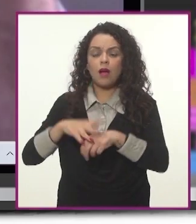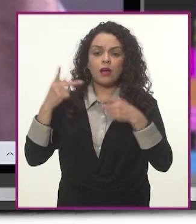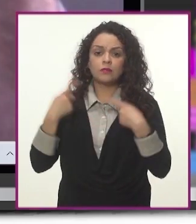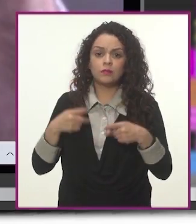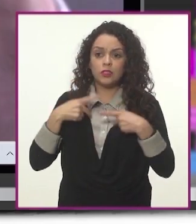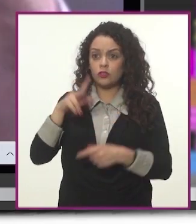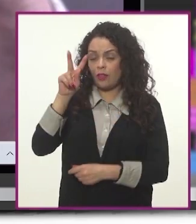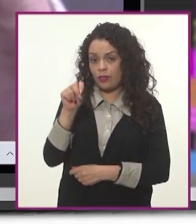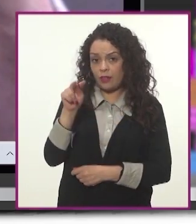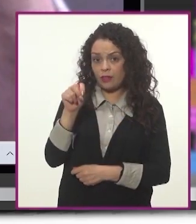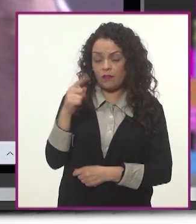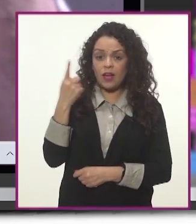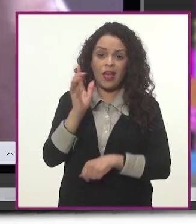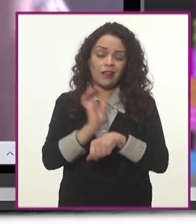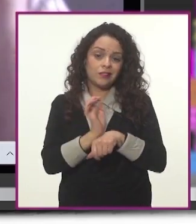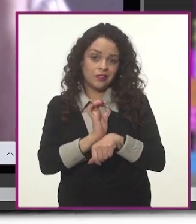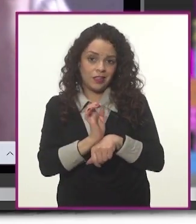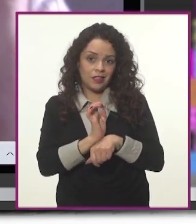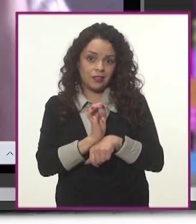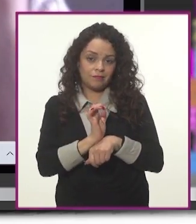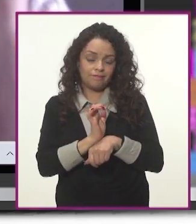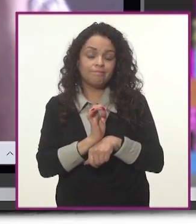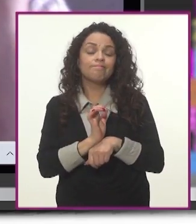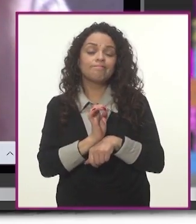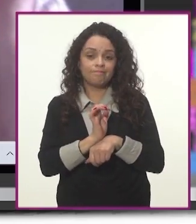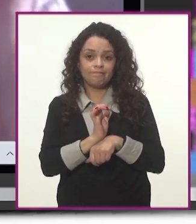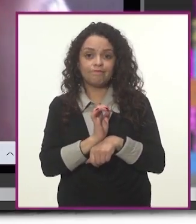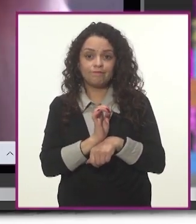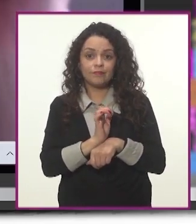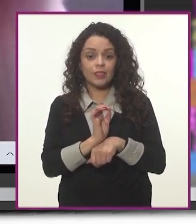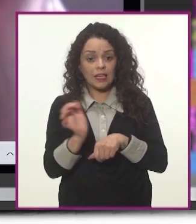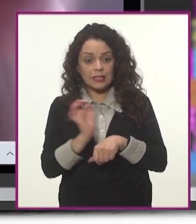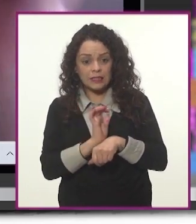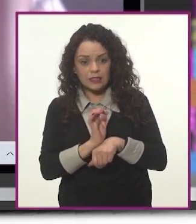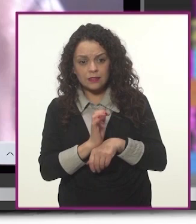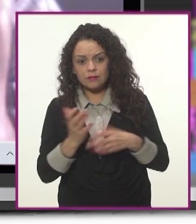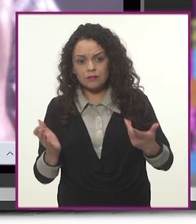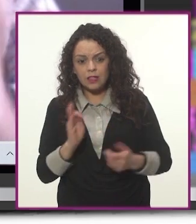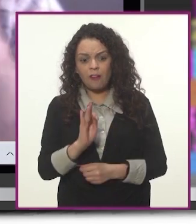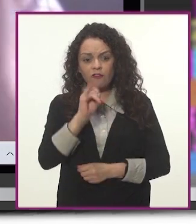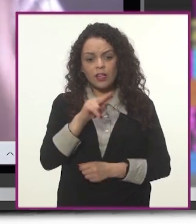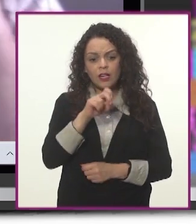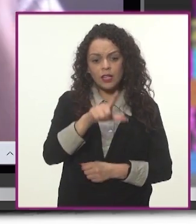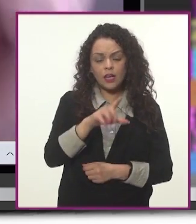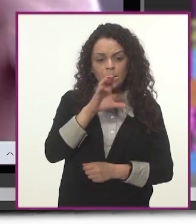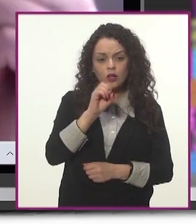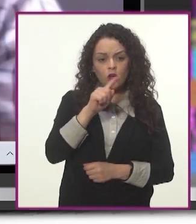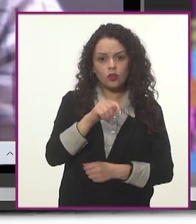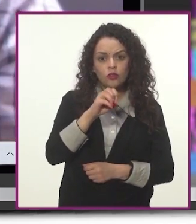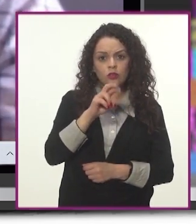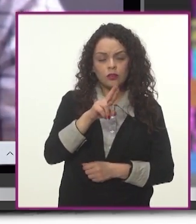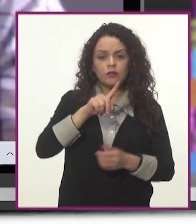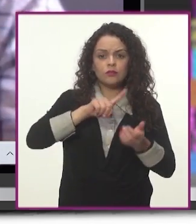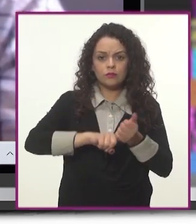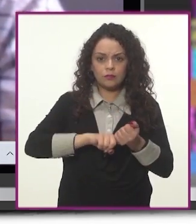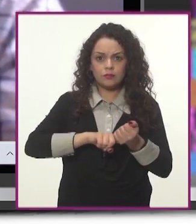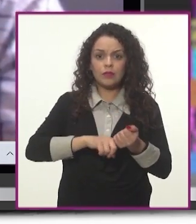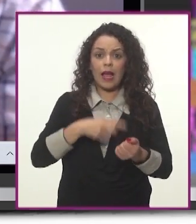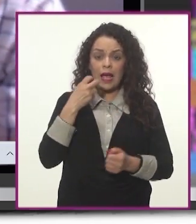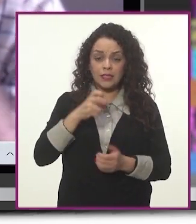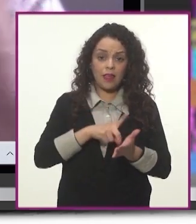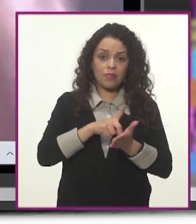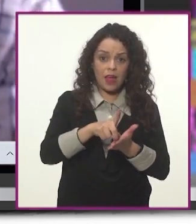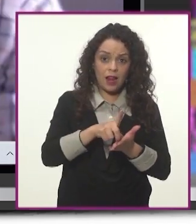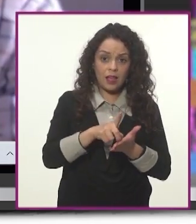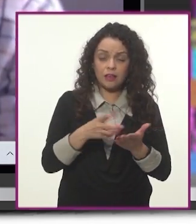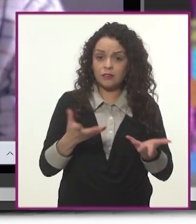que en cine. En cine tu trabajo depende de quien tenga lo que se llama el final cut right, el derecho al corte final. Pero cuando tú trabajas en televisión a